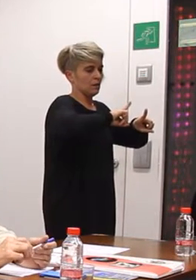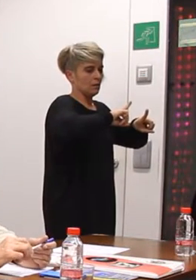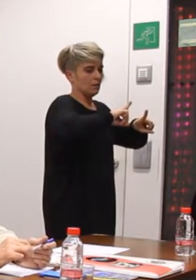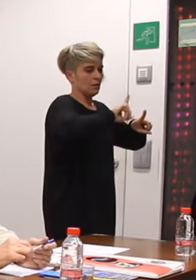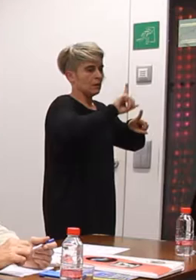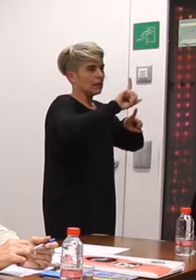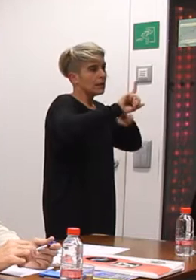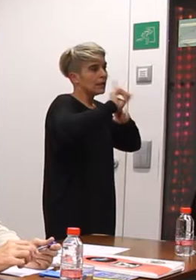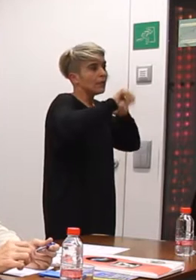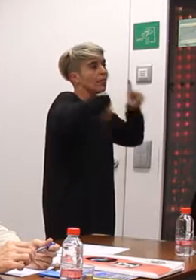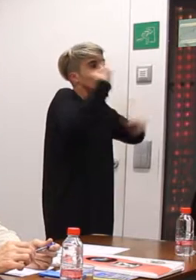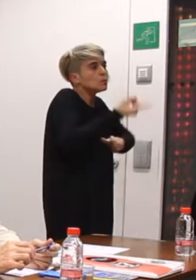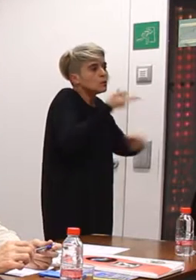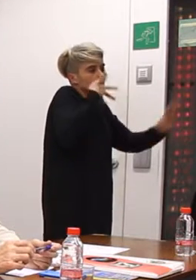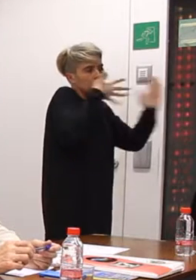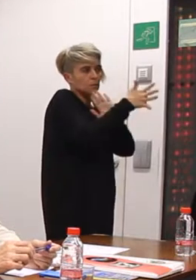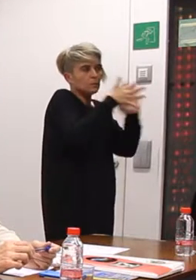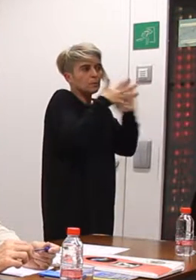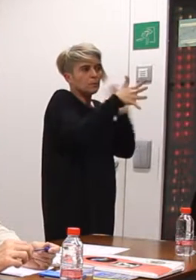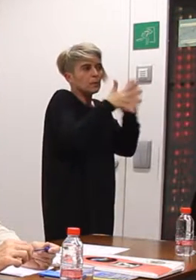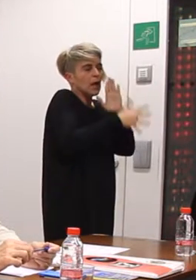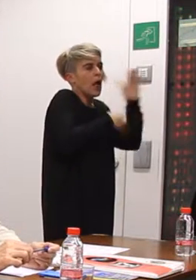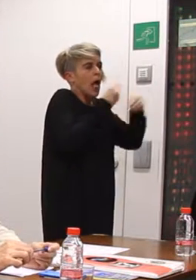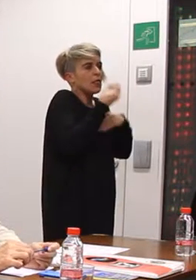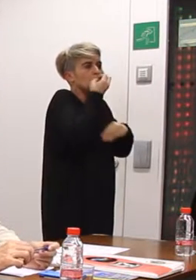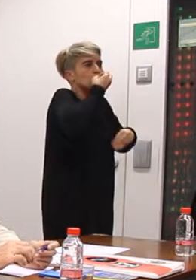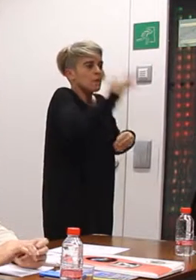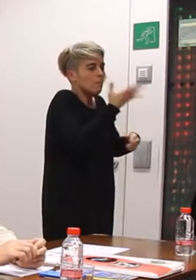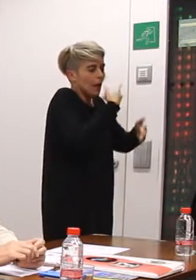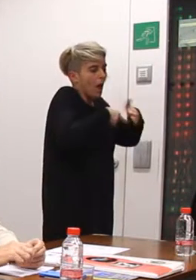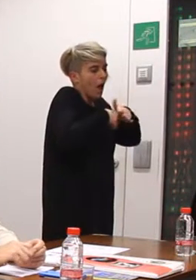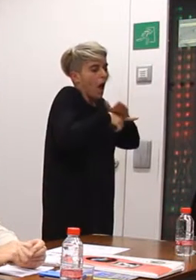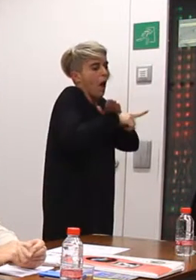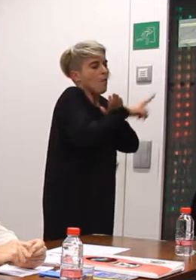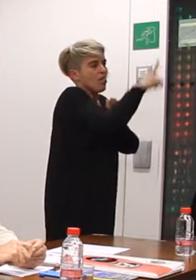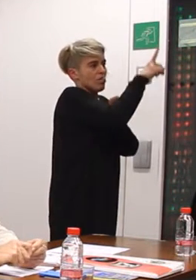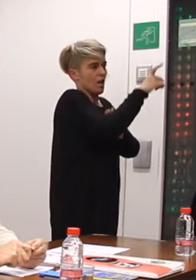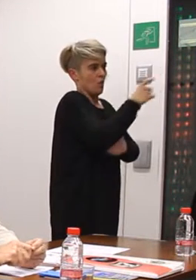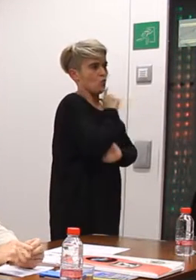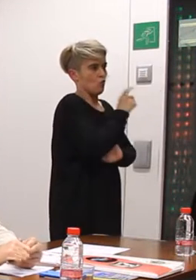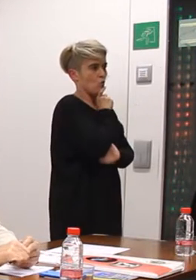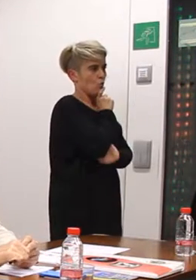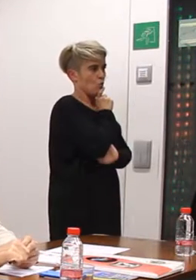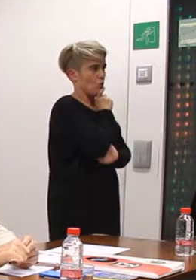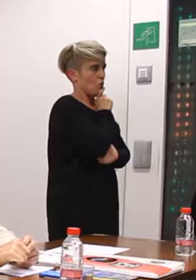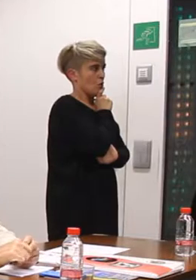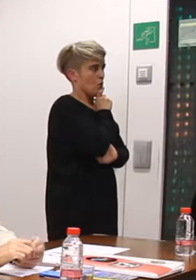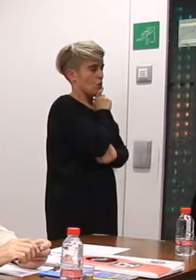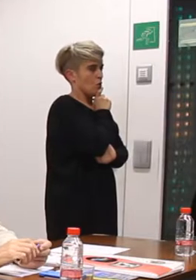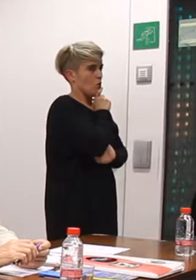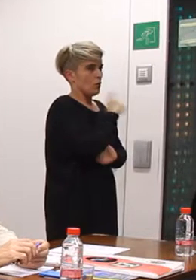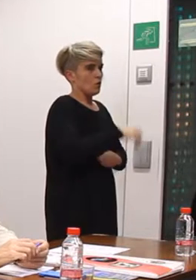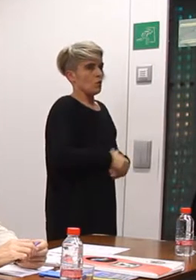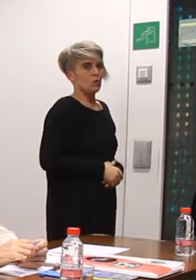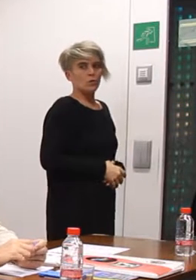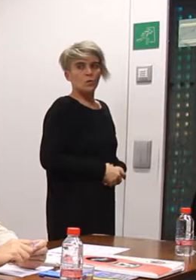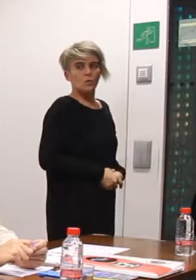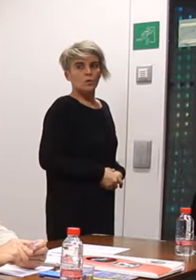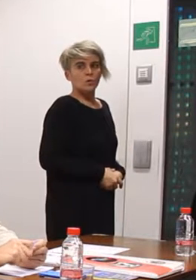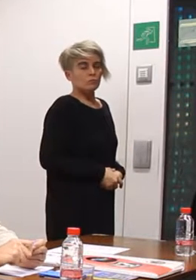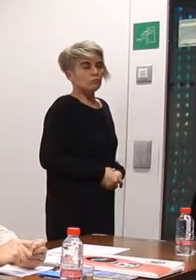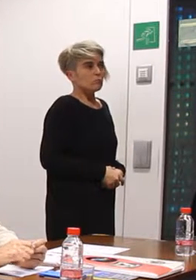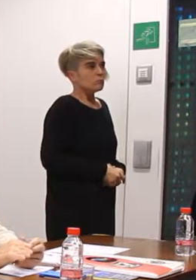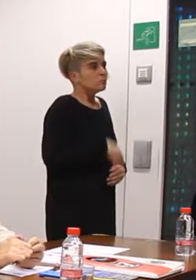pues las buenas prácticas para tratar de avanzar en una materia de tanto calado como esta. Y para eso hemos pensado que el